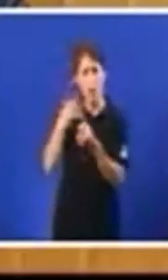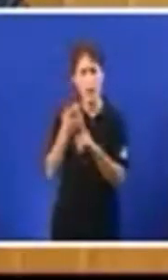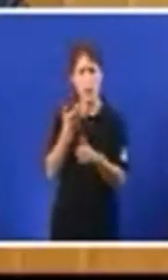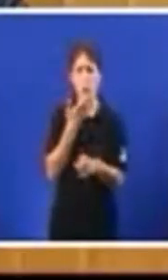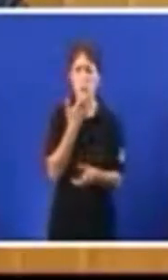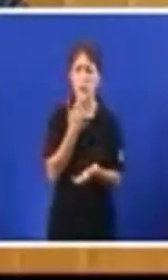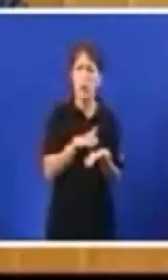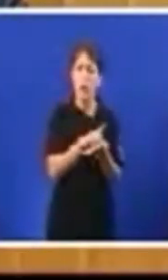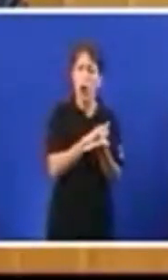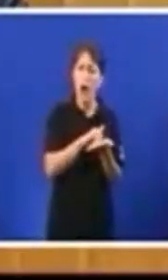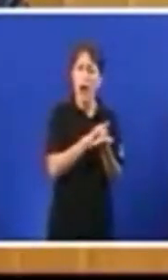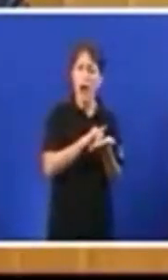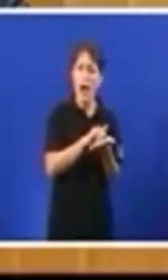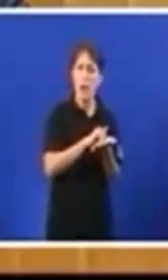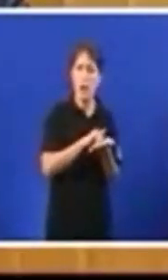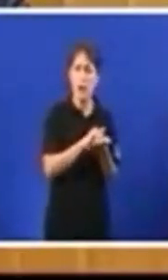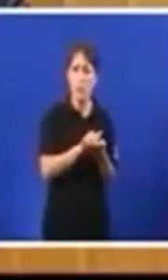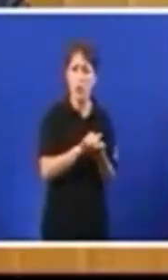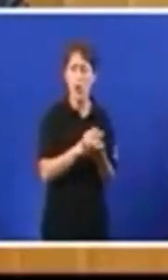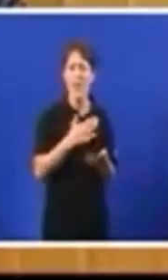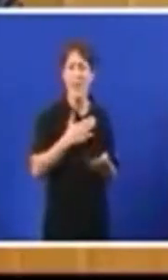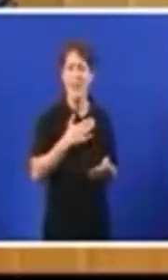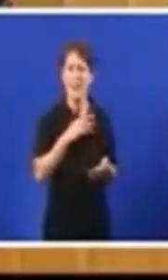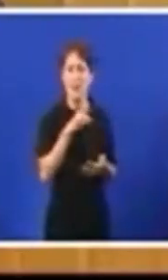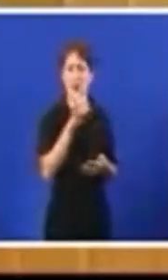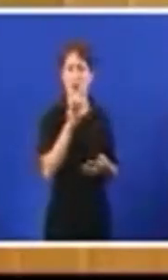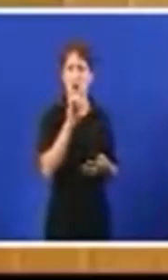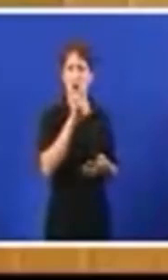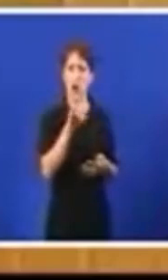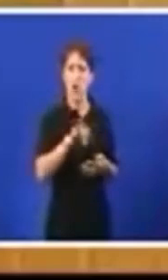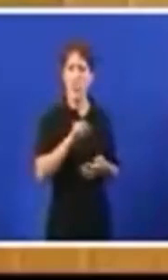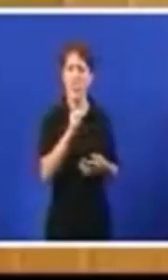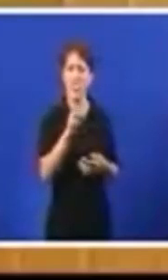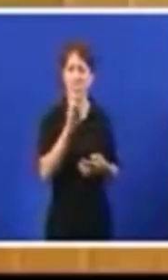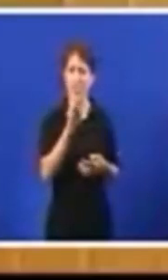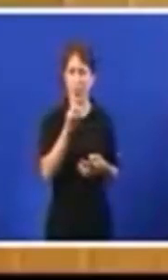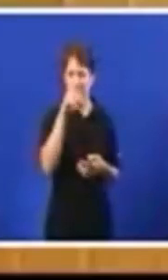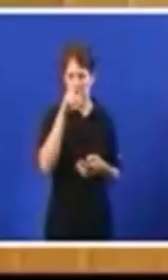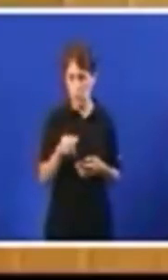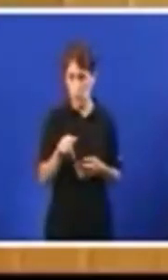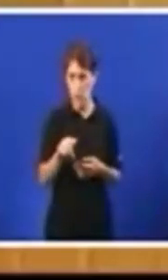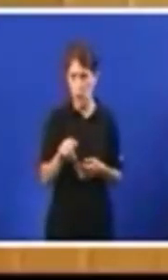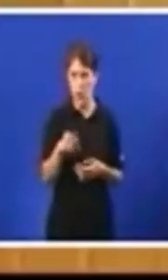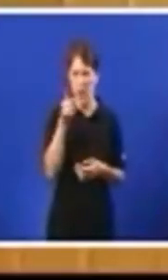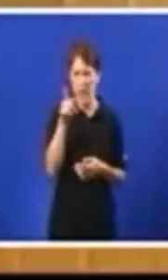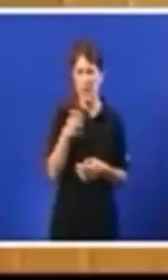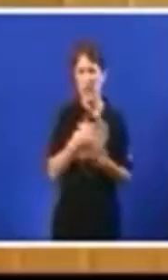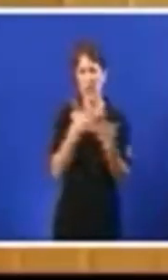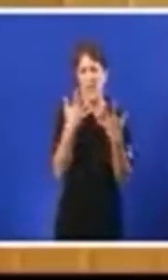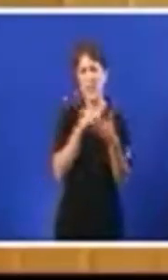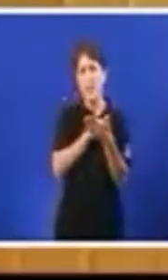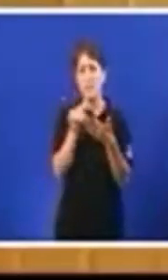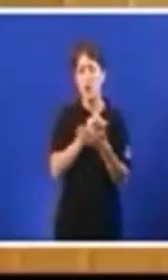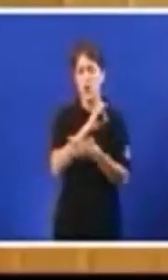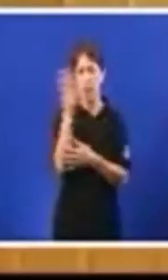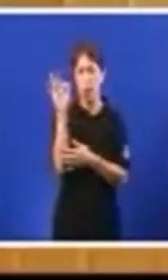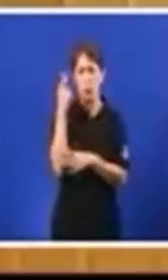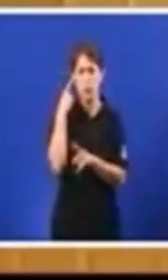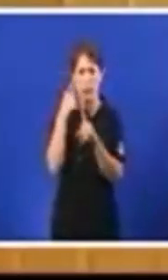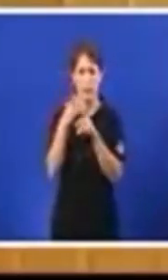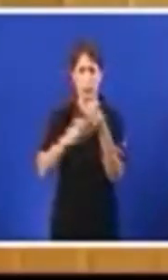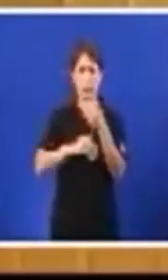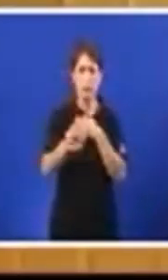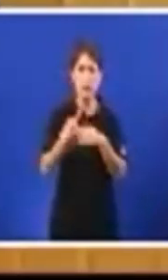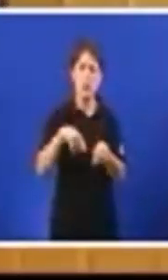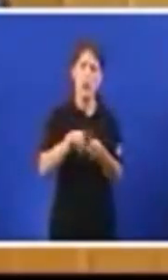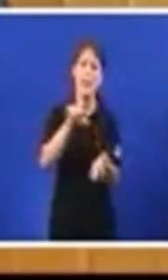aeródromo das Rozas en Lugo, un investimento de 10 millones de euros, el objetivo de que funcione como centro